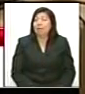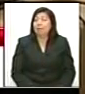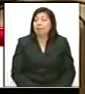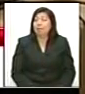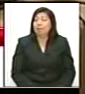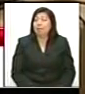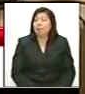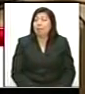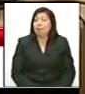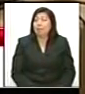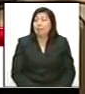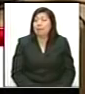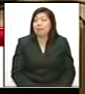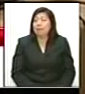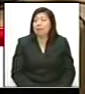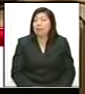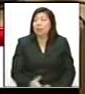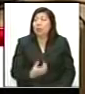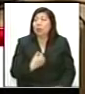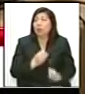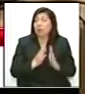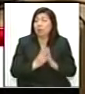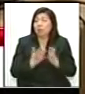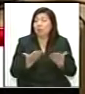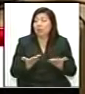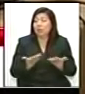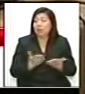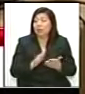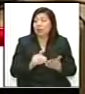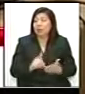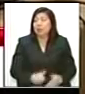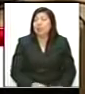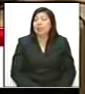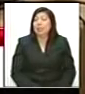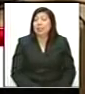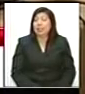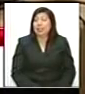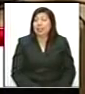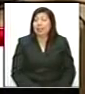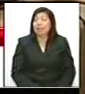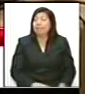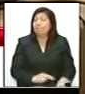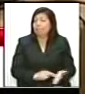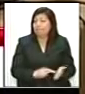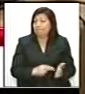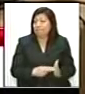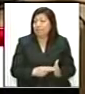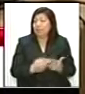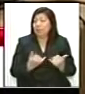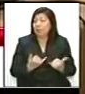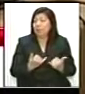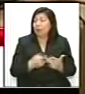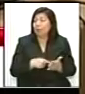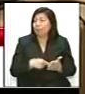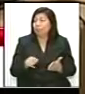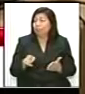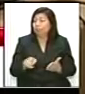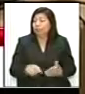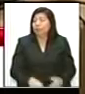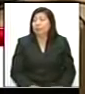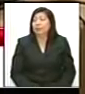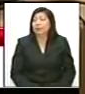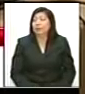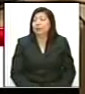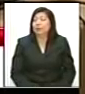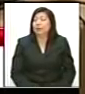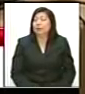pero ya pasó algo prudente. Yo le quiero rogar acá, con toda la fuerza de lo que significa la población, que el día de hoy ha salido. Los trujillanos